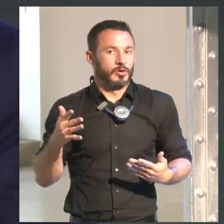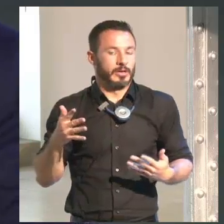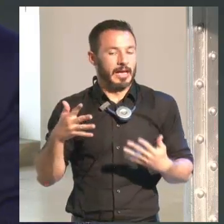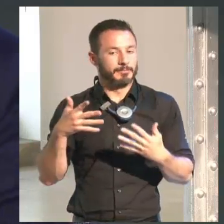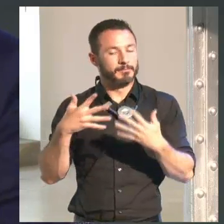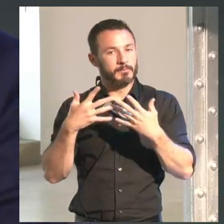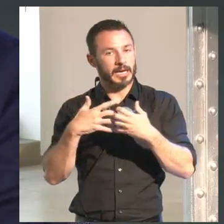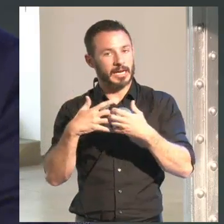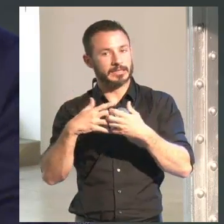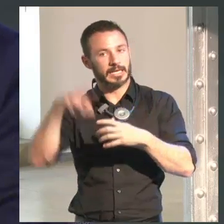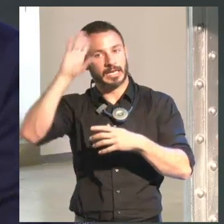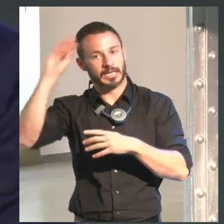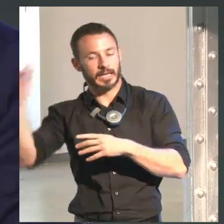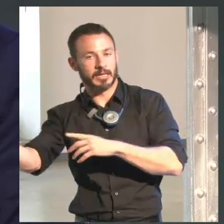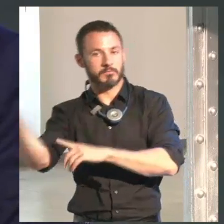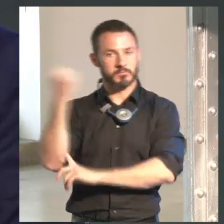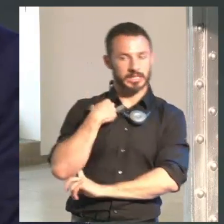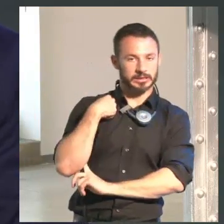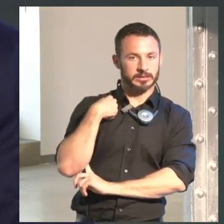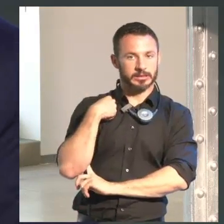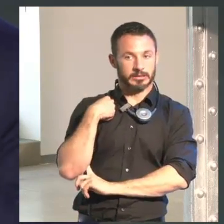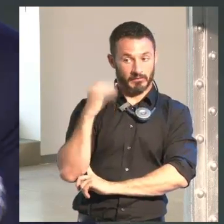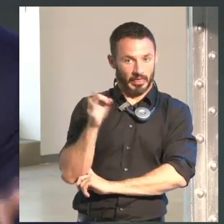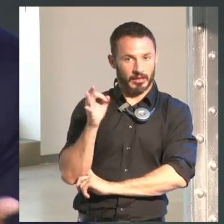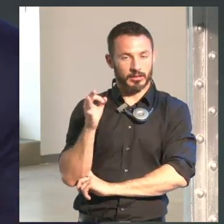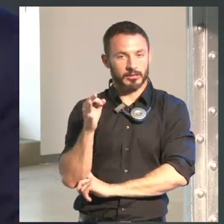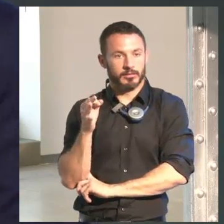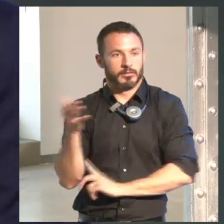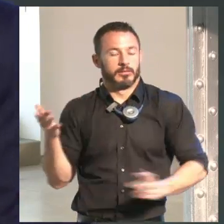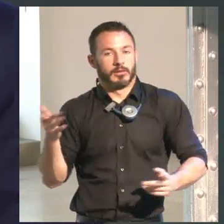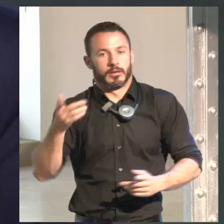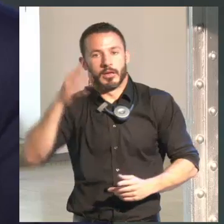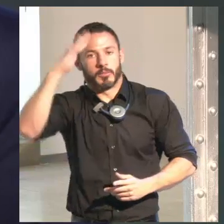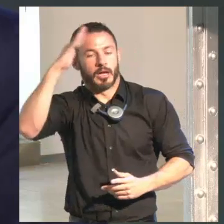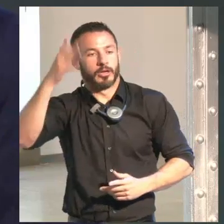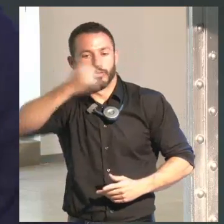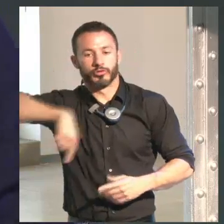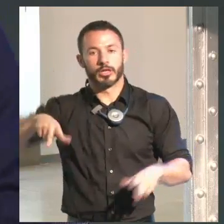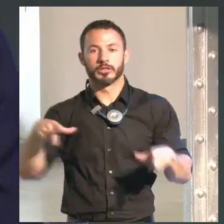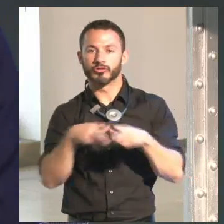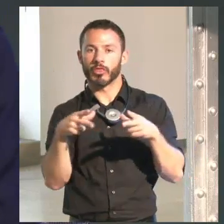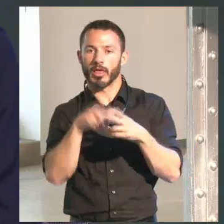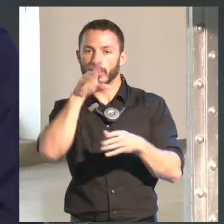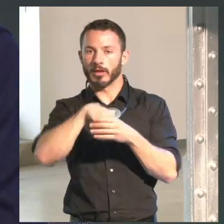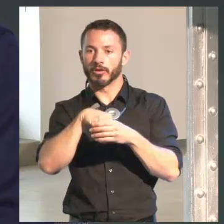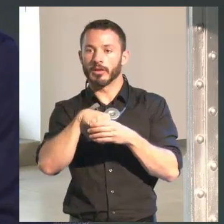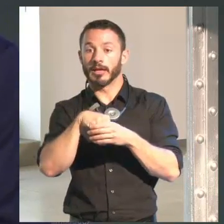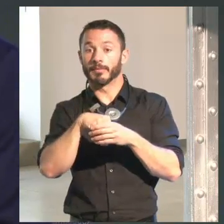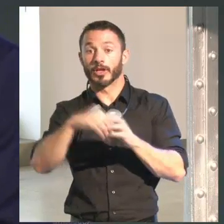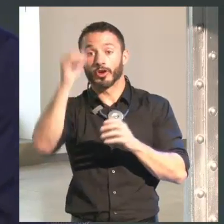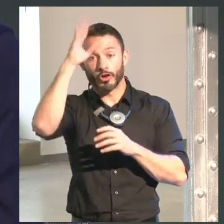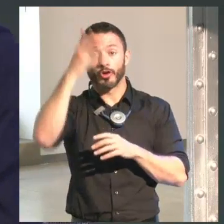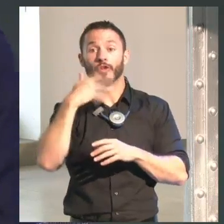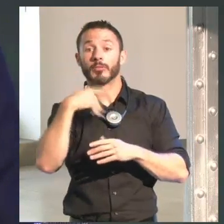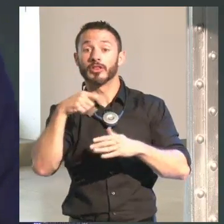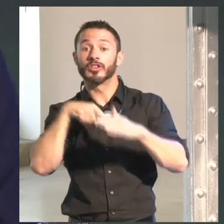más inteligentes que nosotros. Entonces, no, es verdad. Entonces, si las máquinas, nosotros vivimos en sociedades que viven de la gestión del conocimiento y de la explotación,